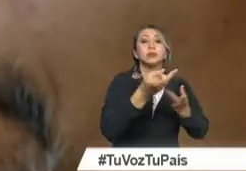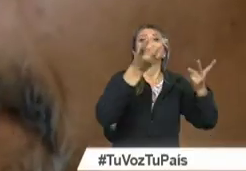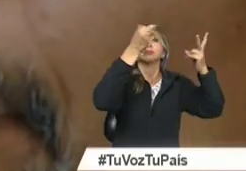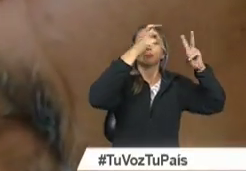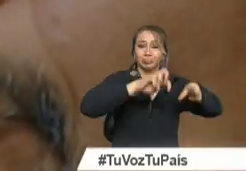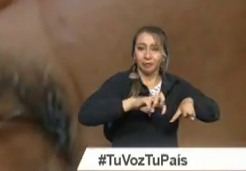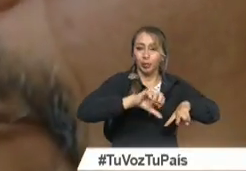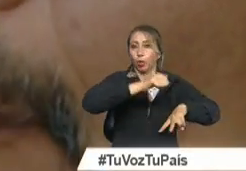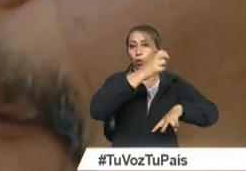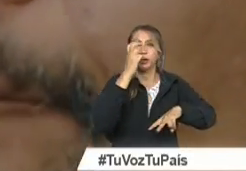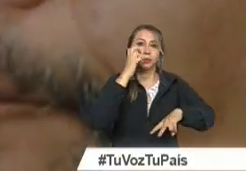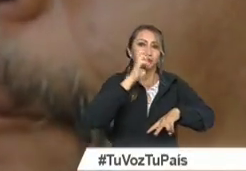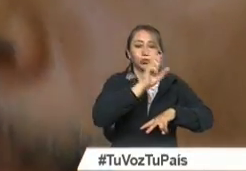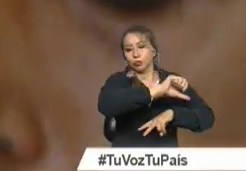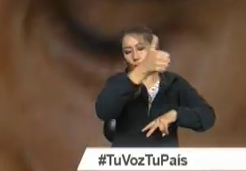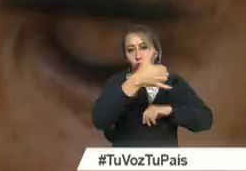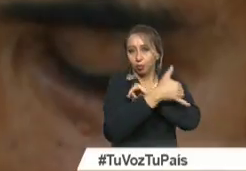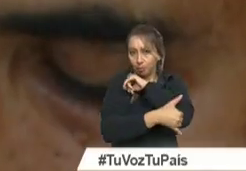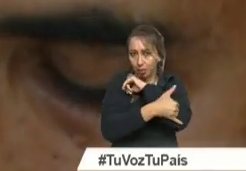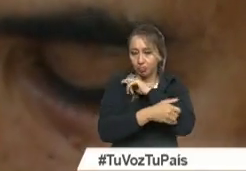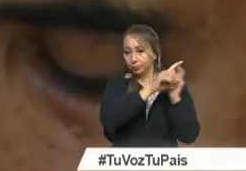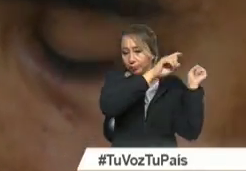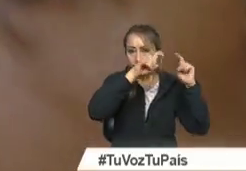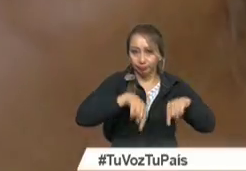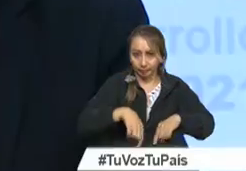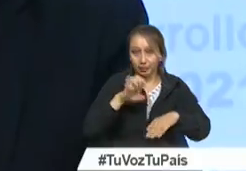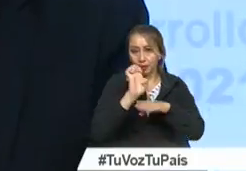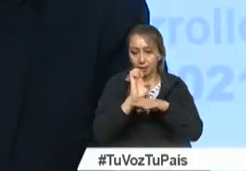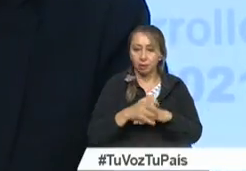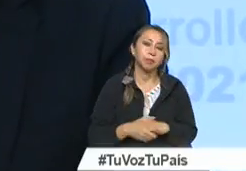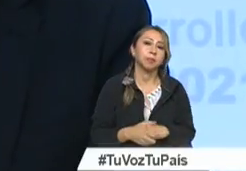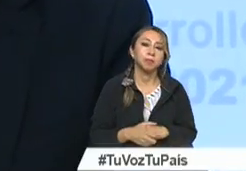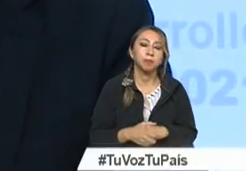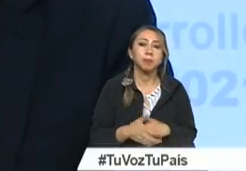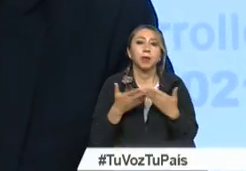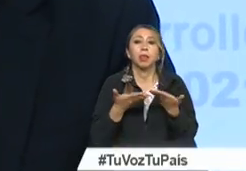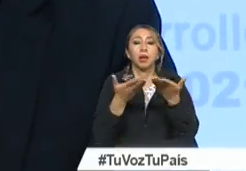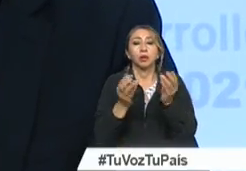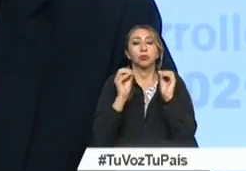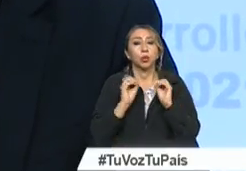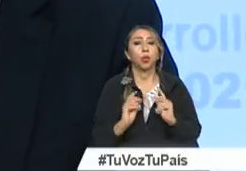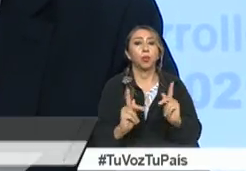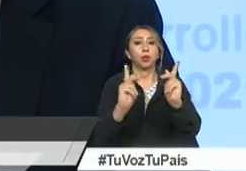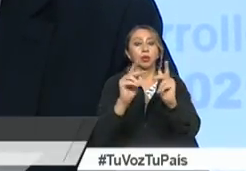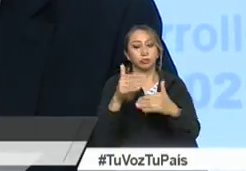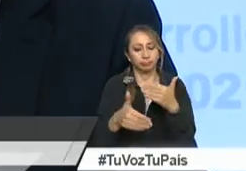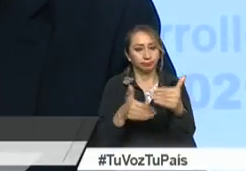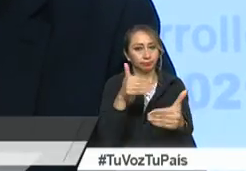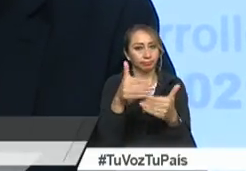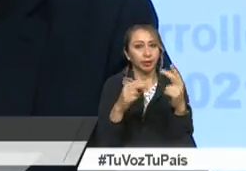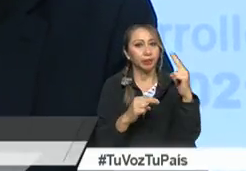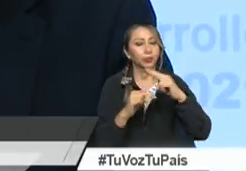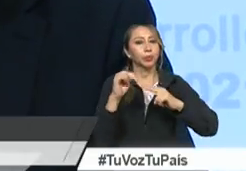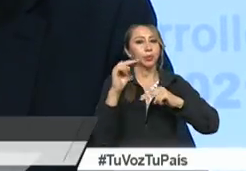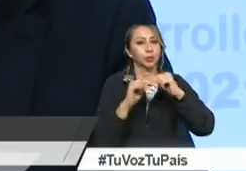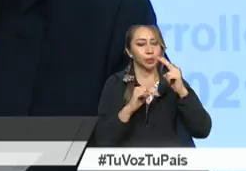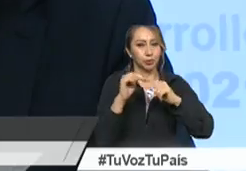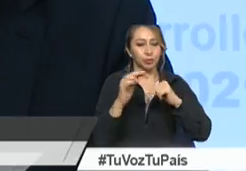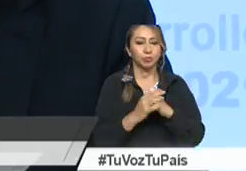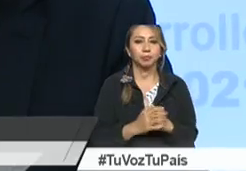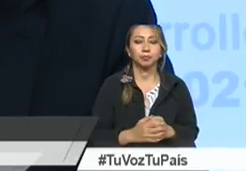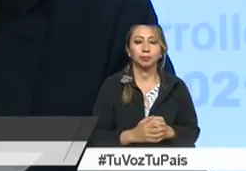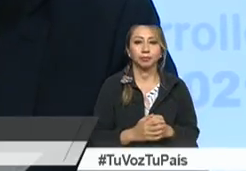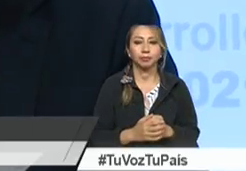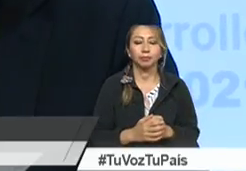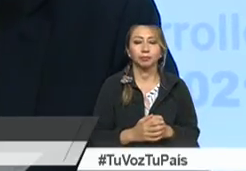de otras nacionalidades que se encuentran en el ecuador darnos una oportunidad para seguir adelante en esta construcción de